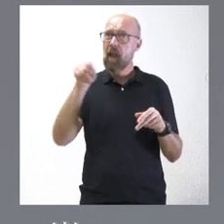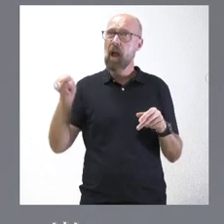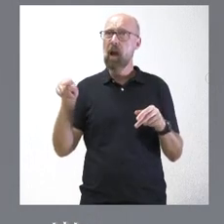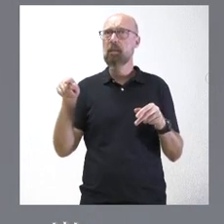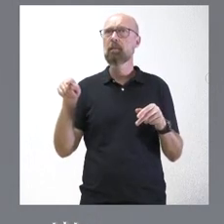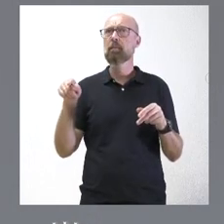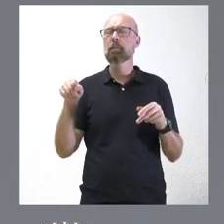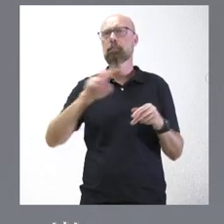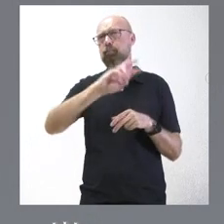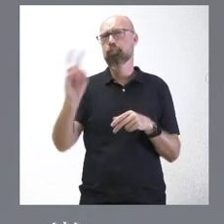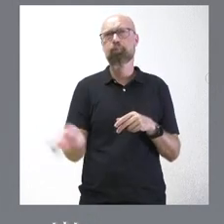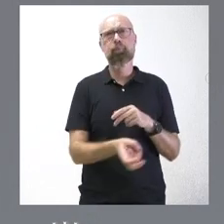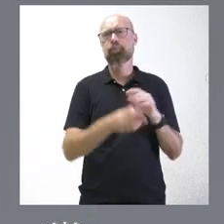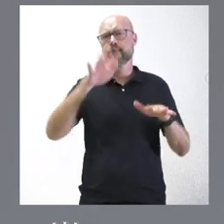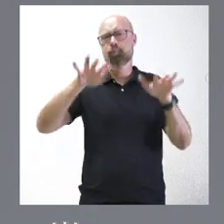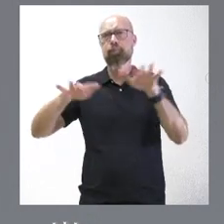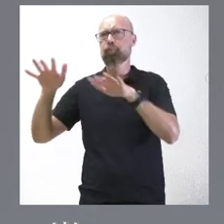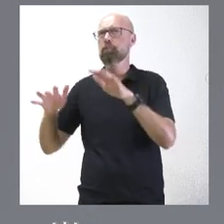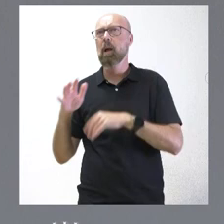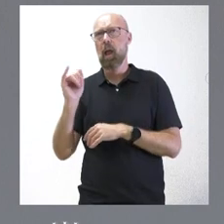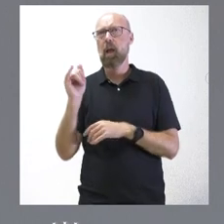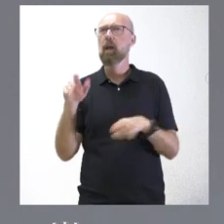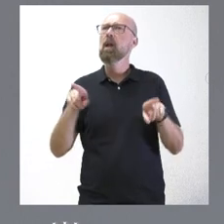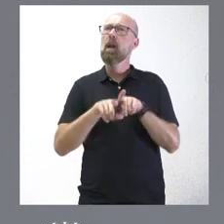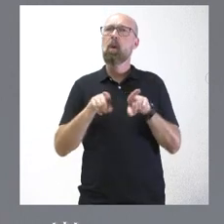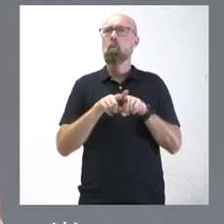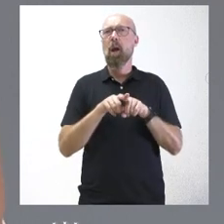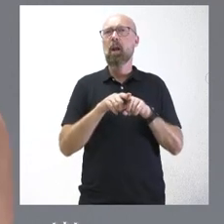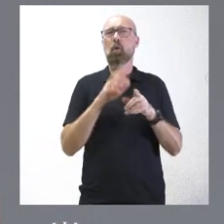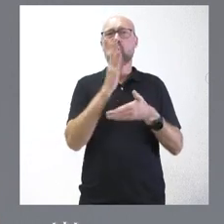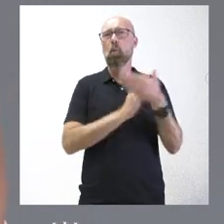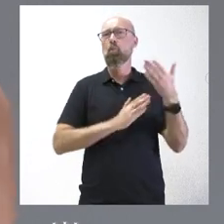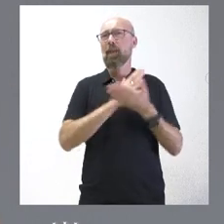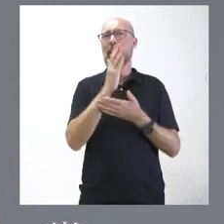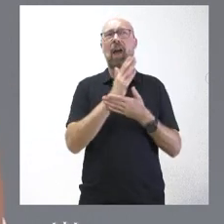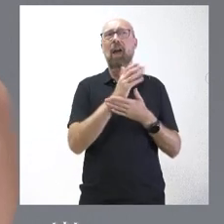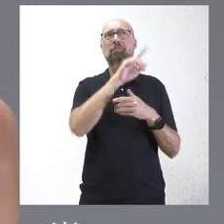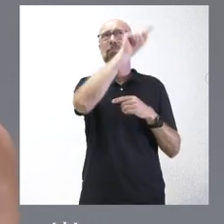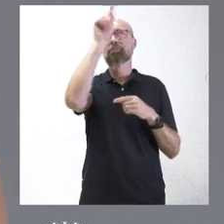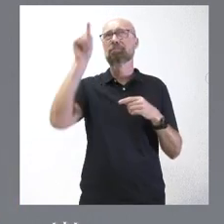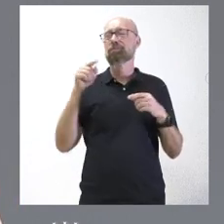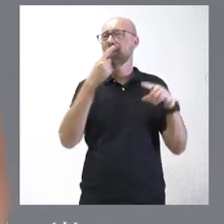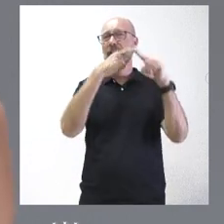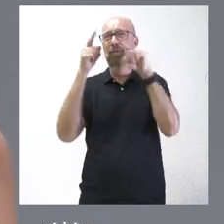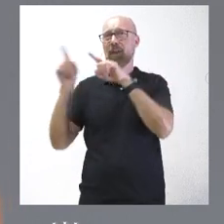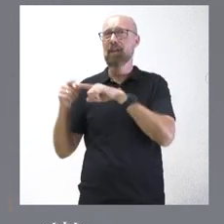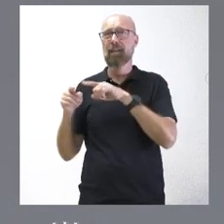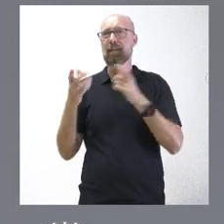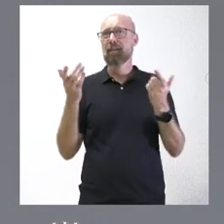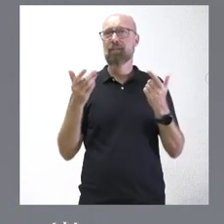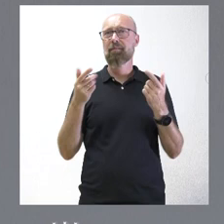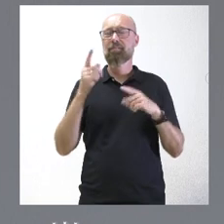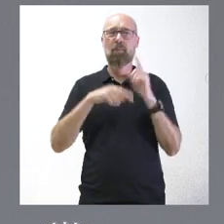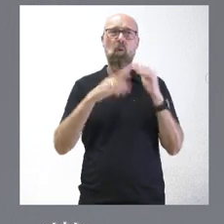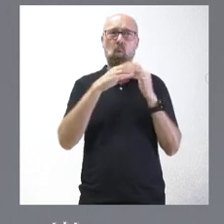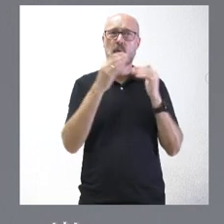león están variado como lo es la propia comunidad tanto desde el punto de vista de tamaño de número de